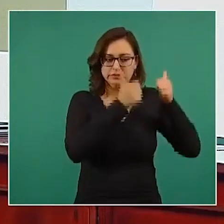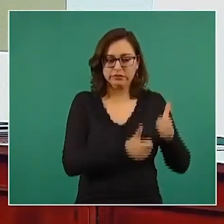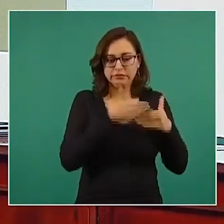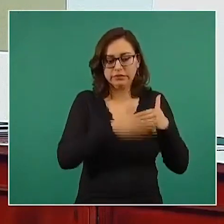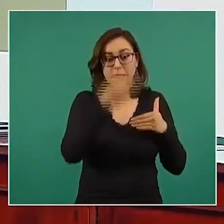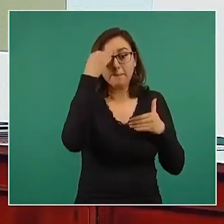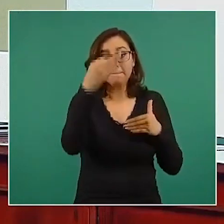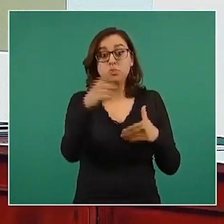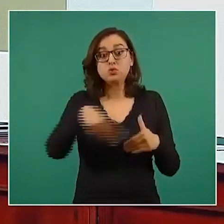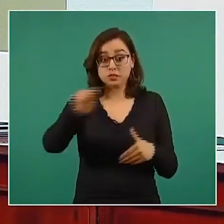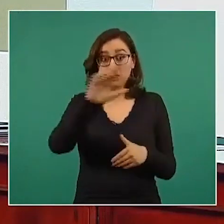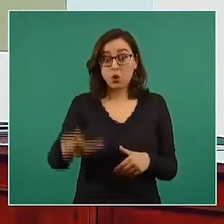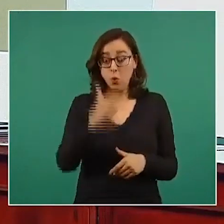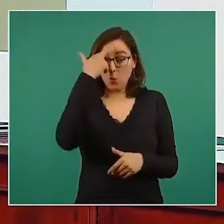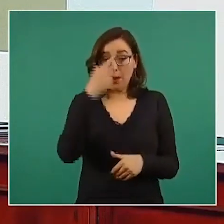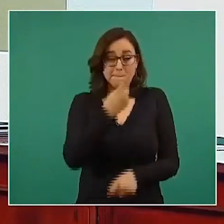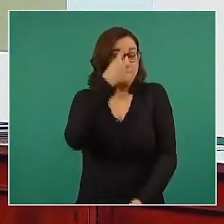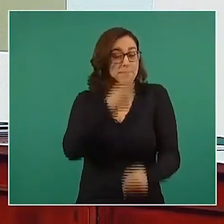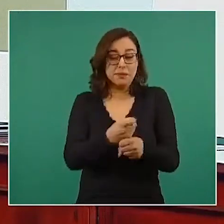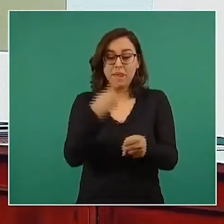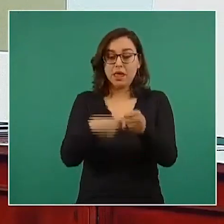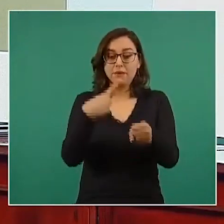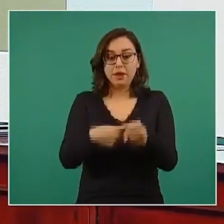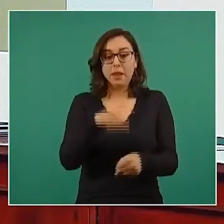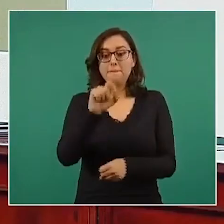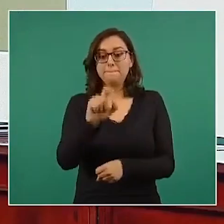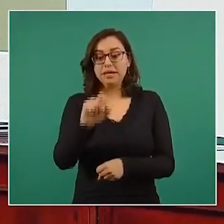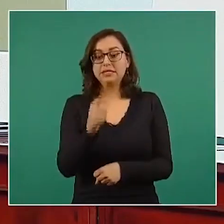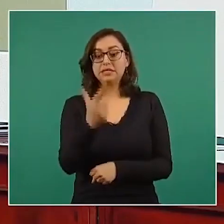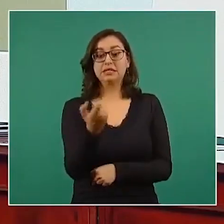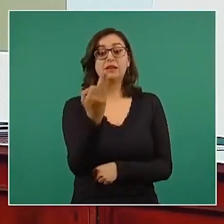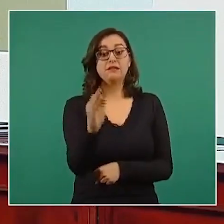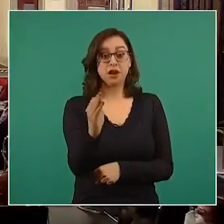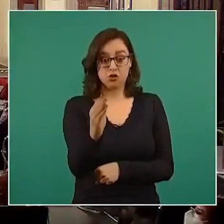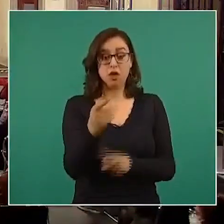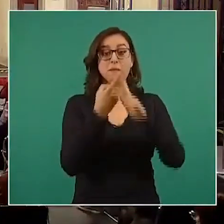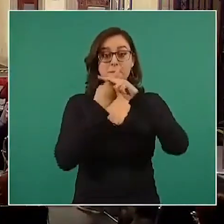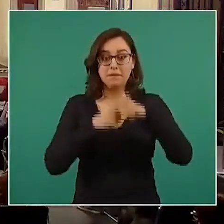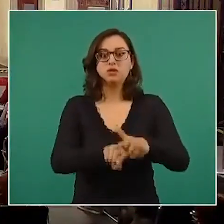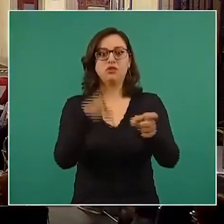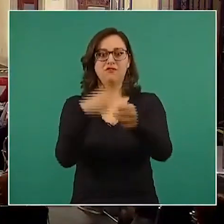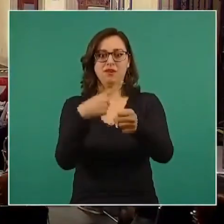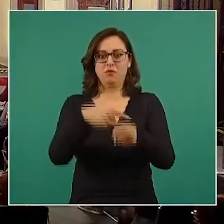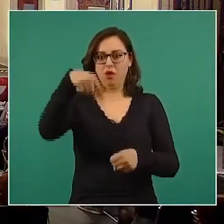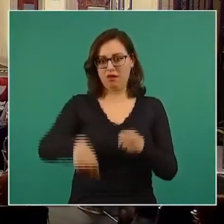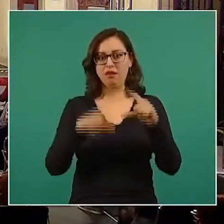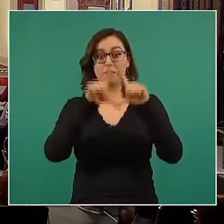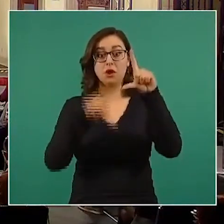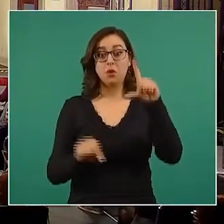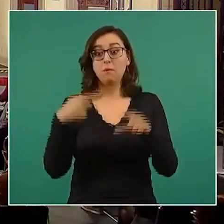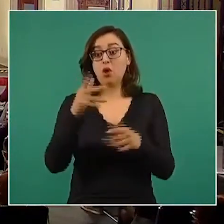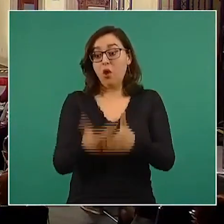el 27 de febrero, cuando ya llevábamos 7 semanas de preparación. Y los